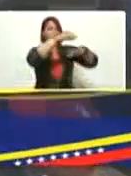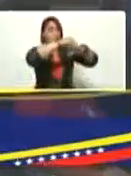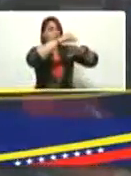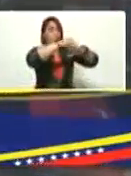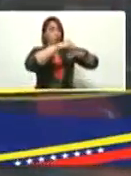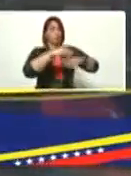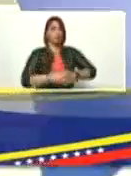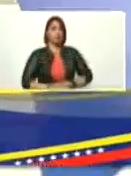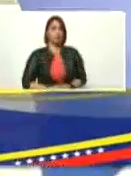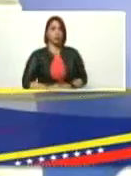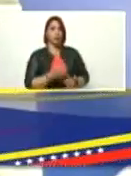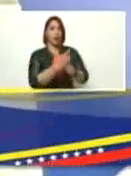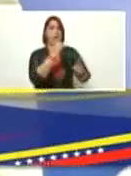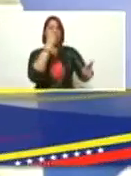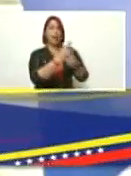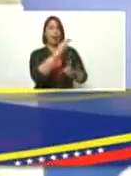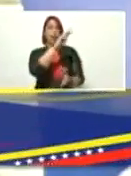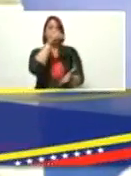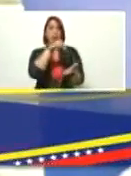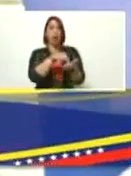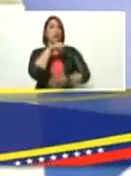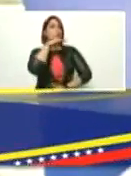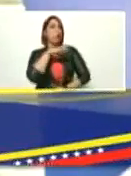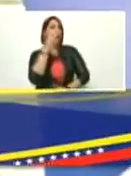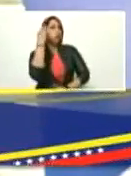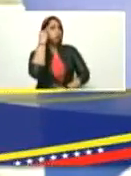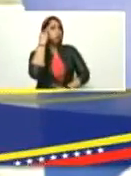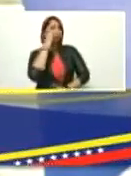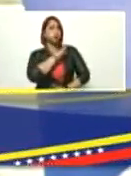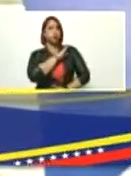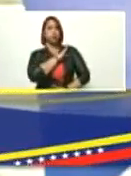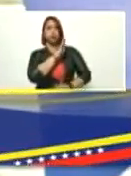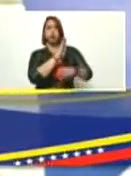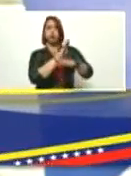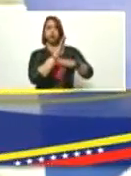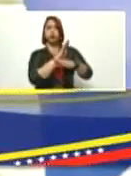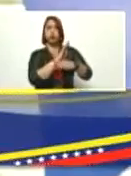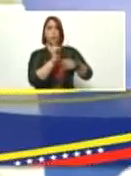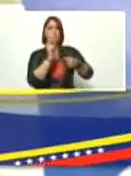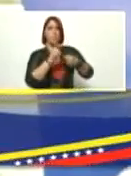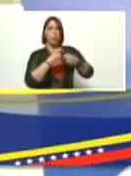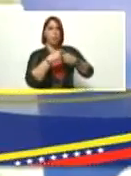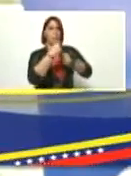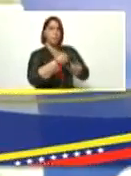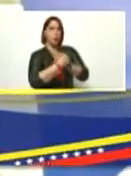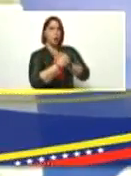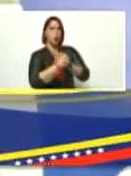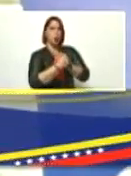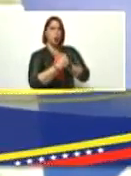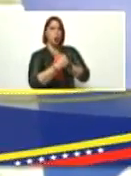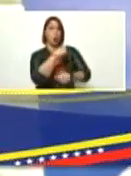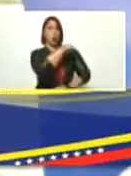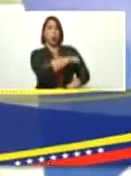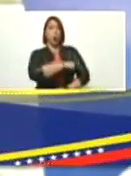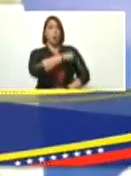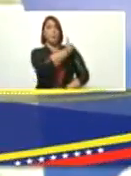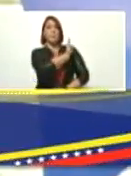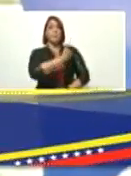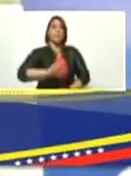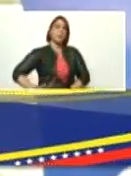Solicitamos como Red Nacional de Historia, Memoria y Patrimonio la conformación de una comisión